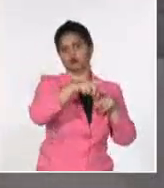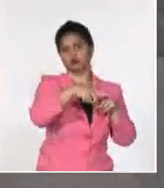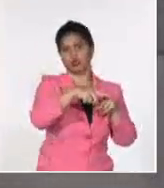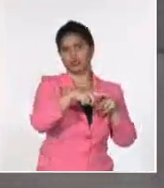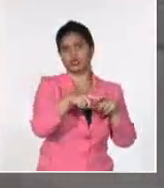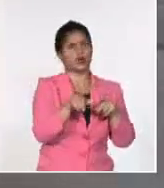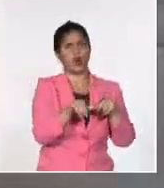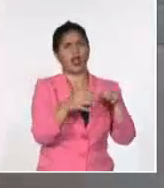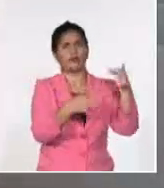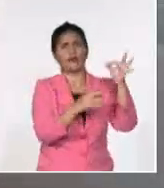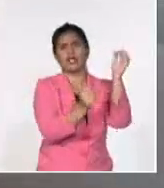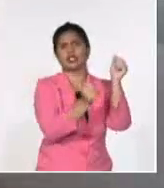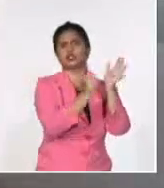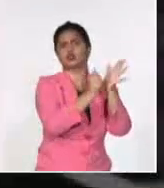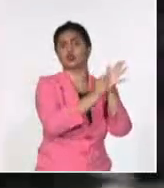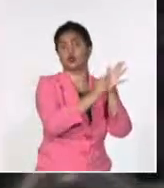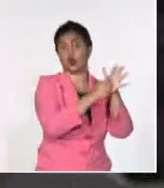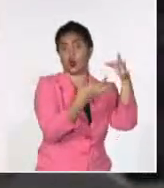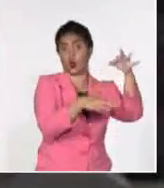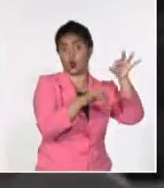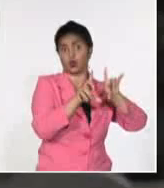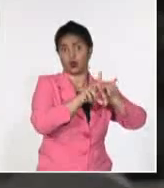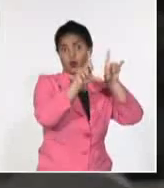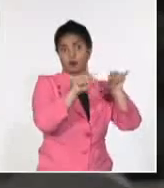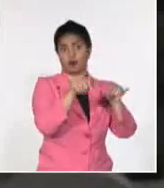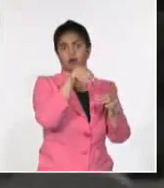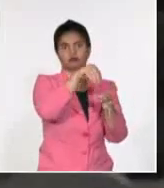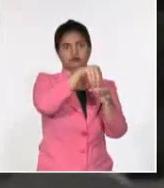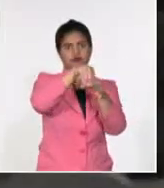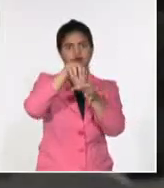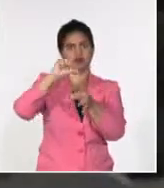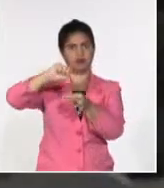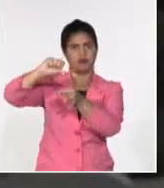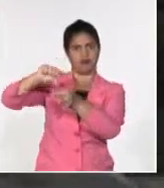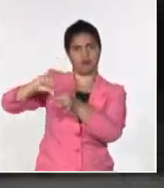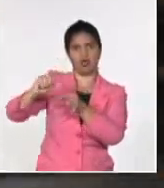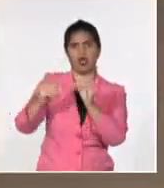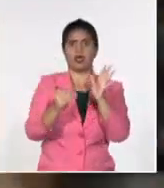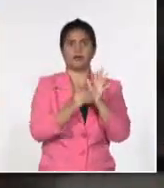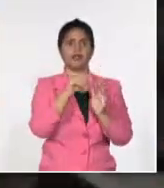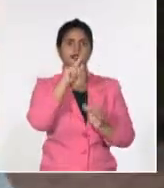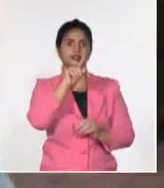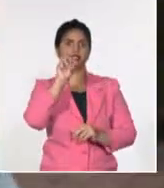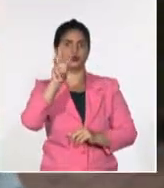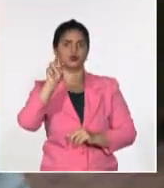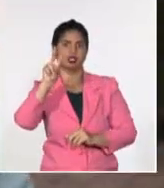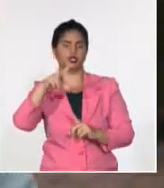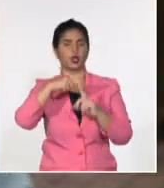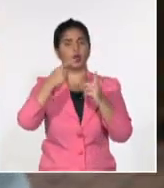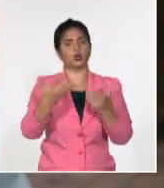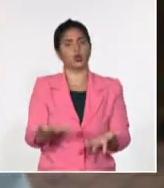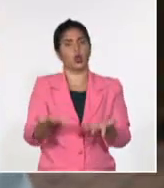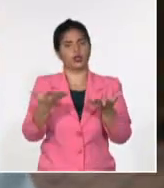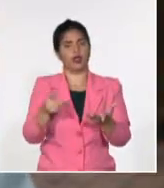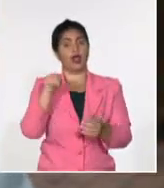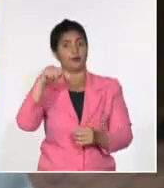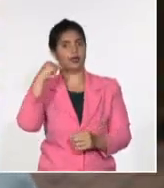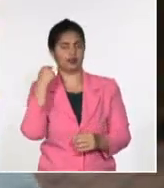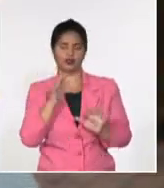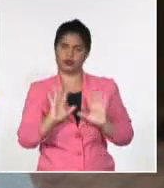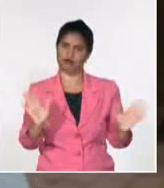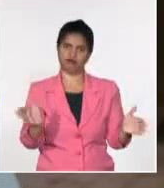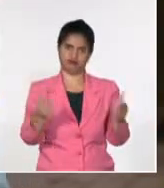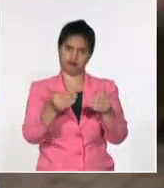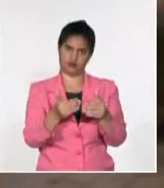y las pulpas necesarias para garantizar las 1.132 toneladas que nos faltarían para terminar el año. Tenemos todas las materias primas